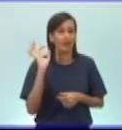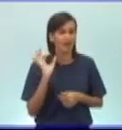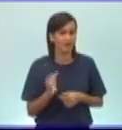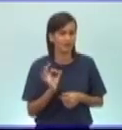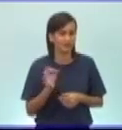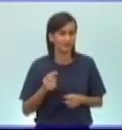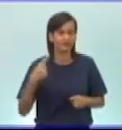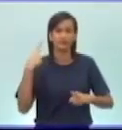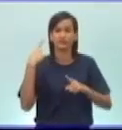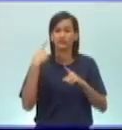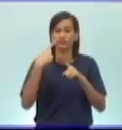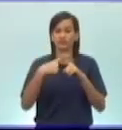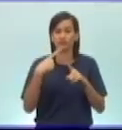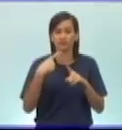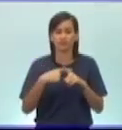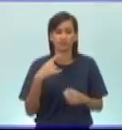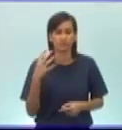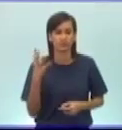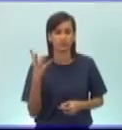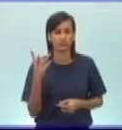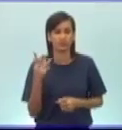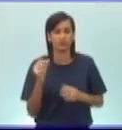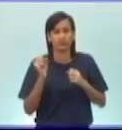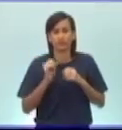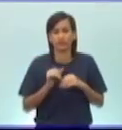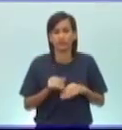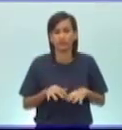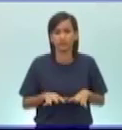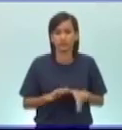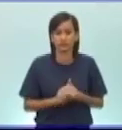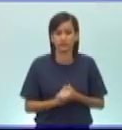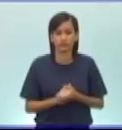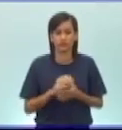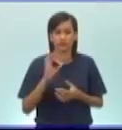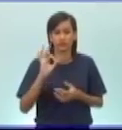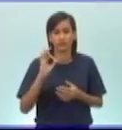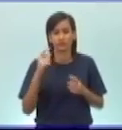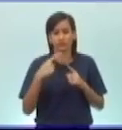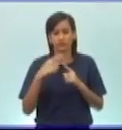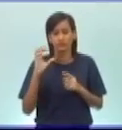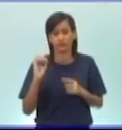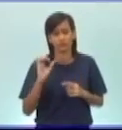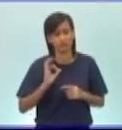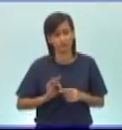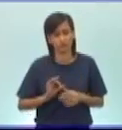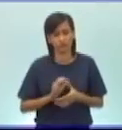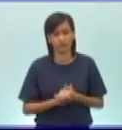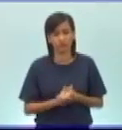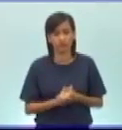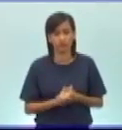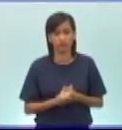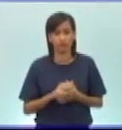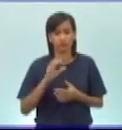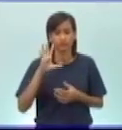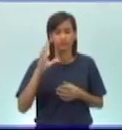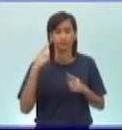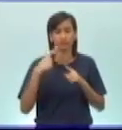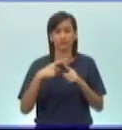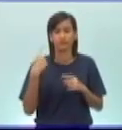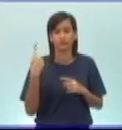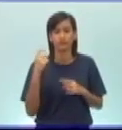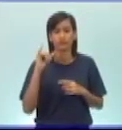adicionamos con números naturales. 8 más 0 es 8, aunque haya quedado corrido. 5 más 1 es